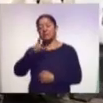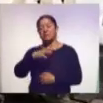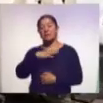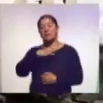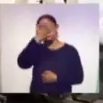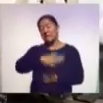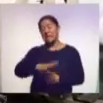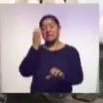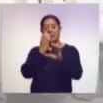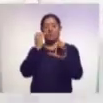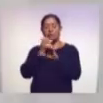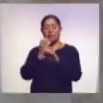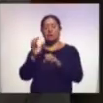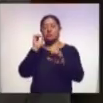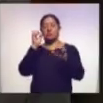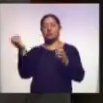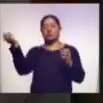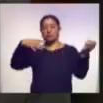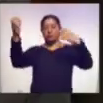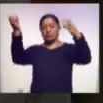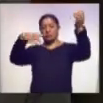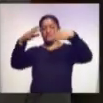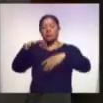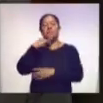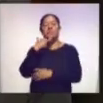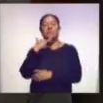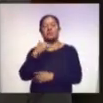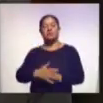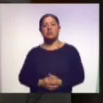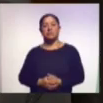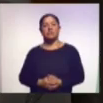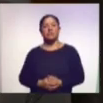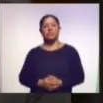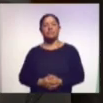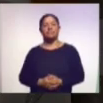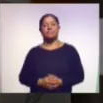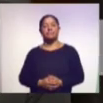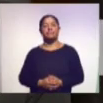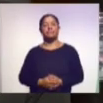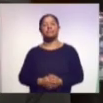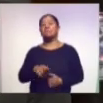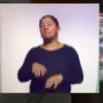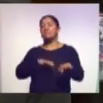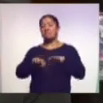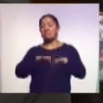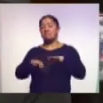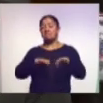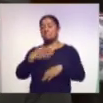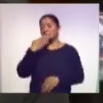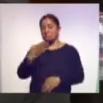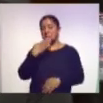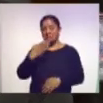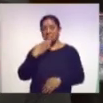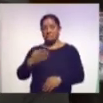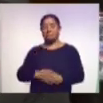camiones recolectores de basura. Realmente es un trabajo que hemos logrado muy, muy bien,